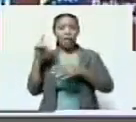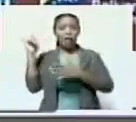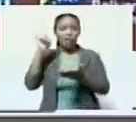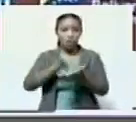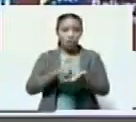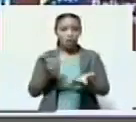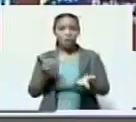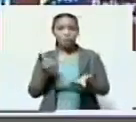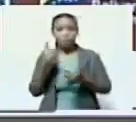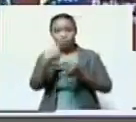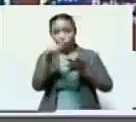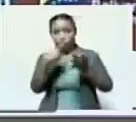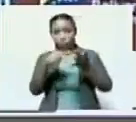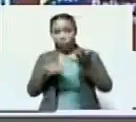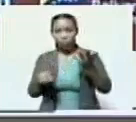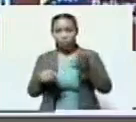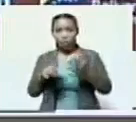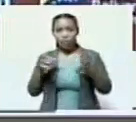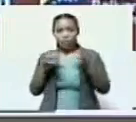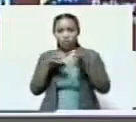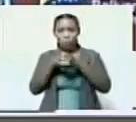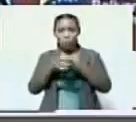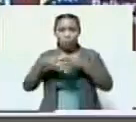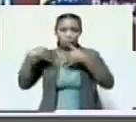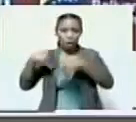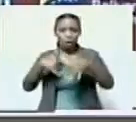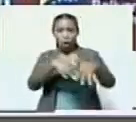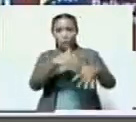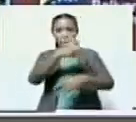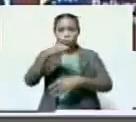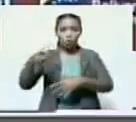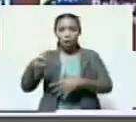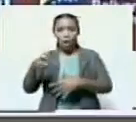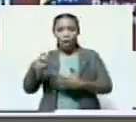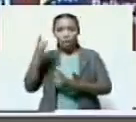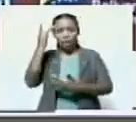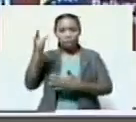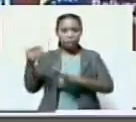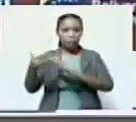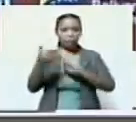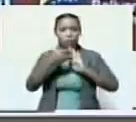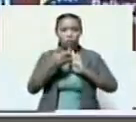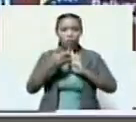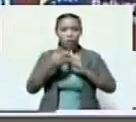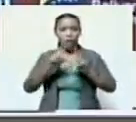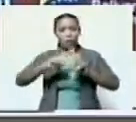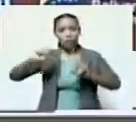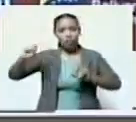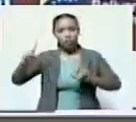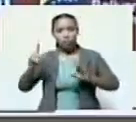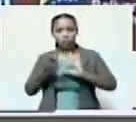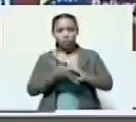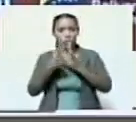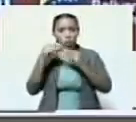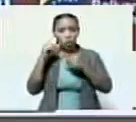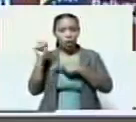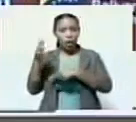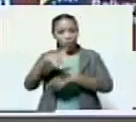aviones, de batallones, de contrainteligencia, de guerra electrónica, todo